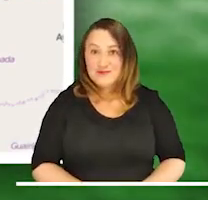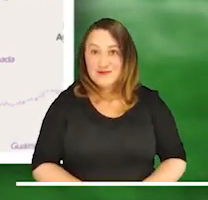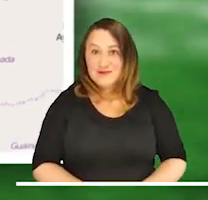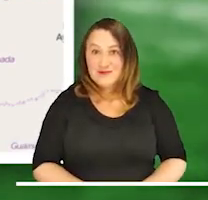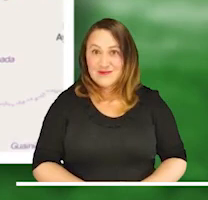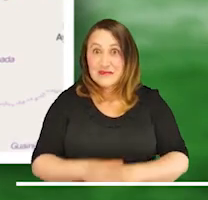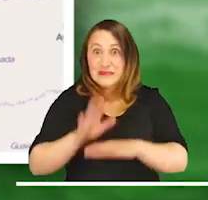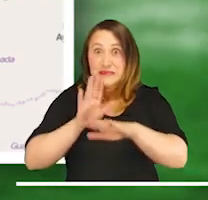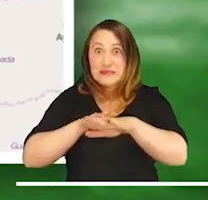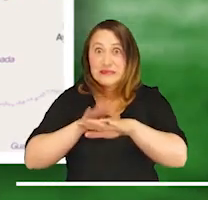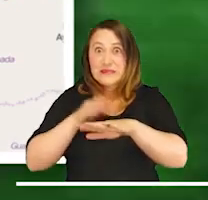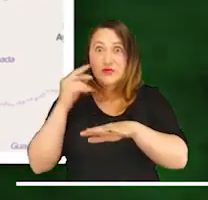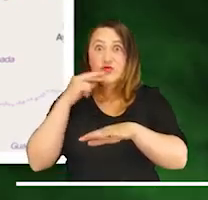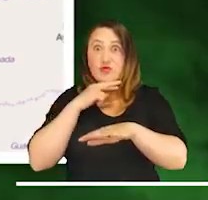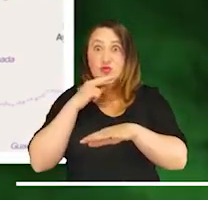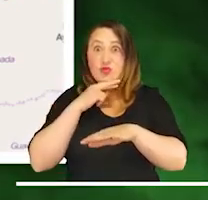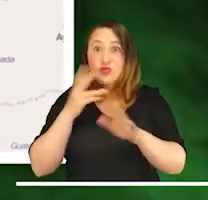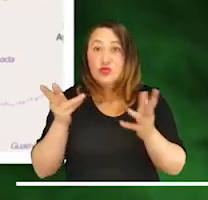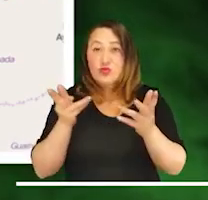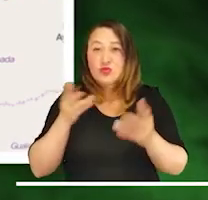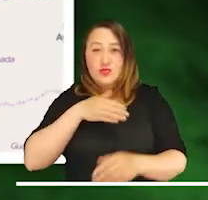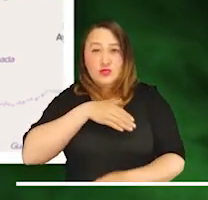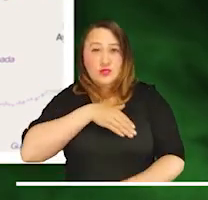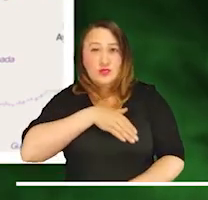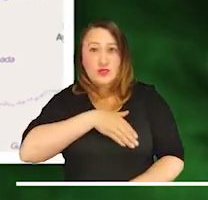norte de Santander.